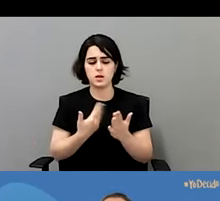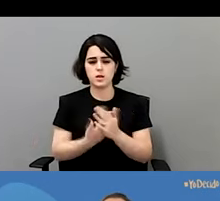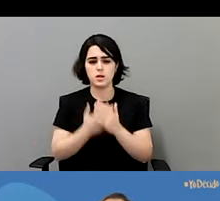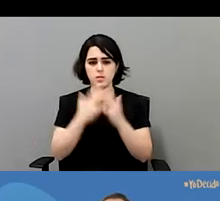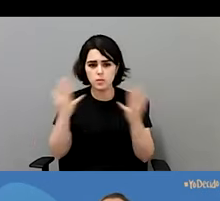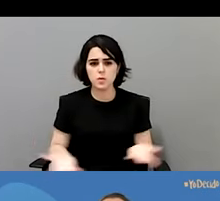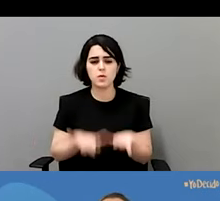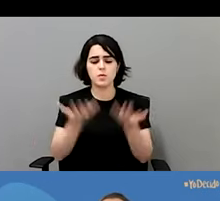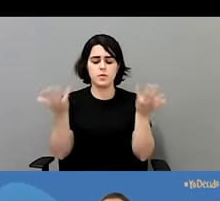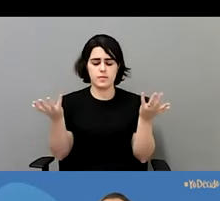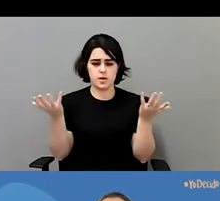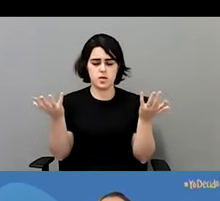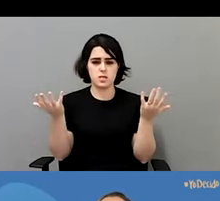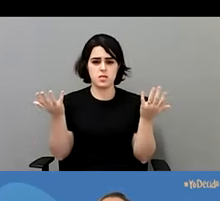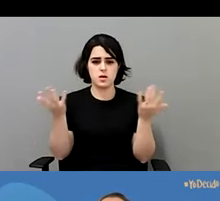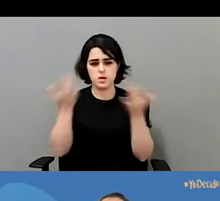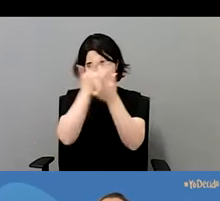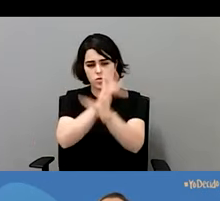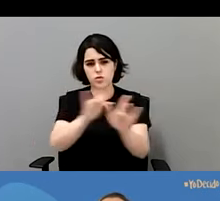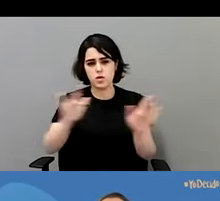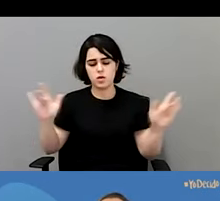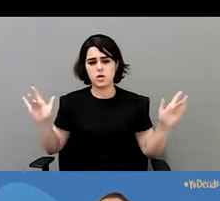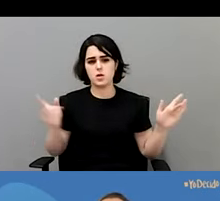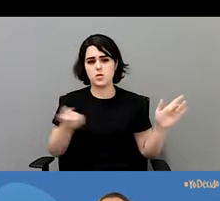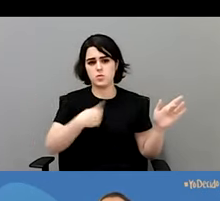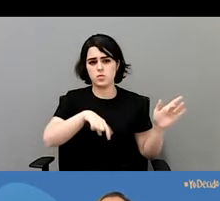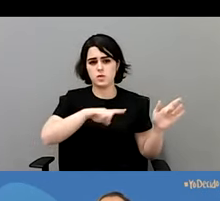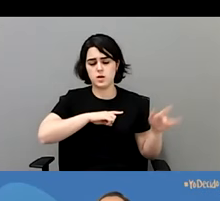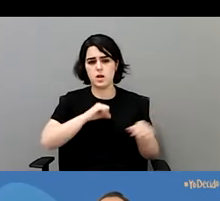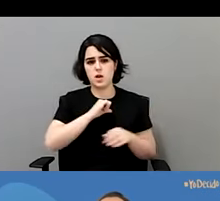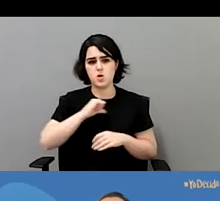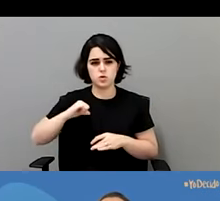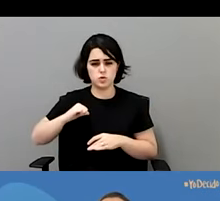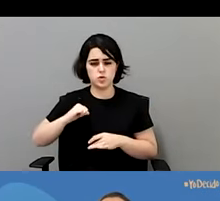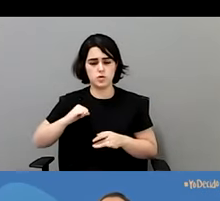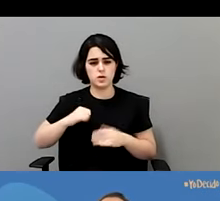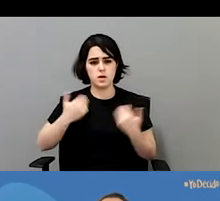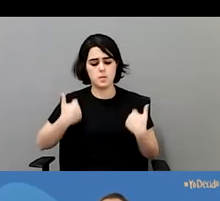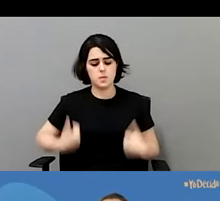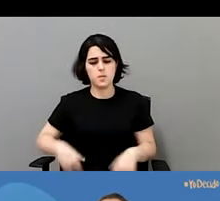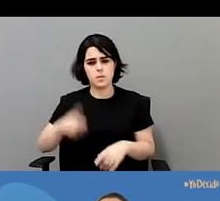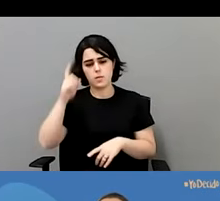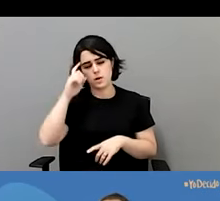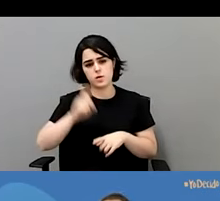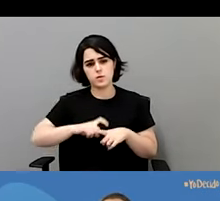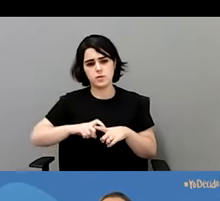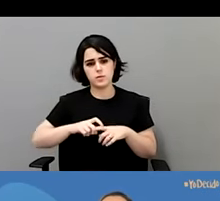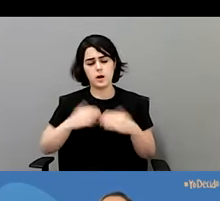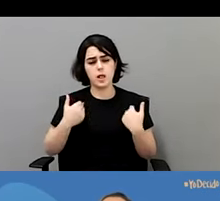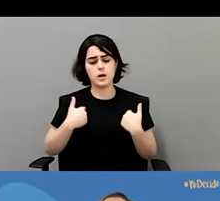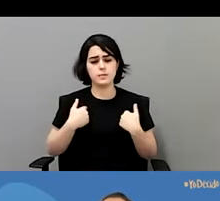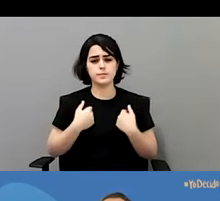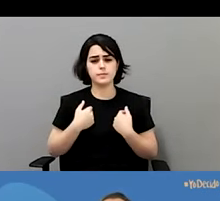promoviendo y potenciando nuestra autonomía personal. Ya que